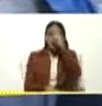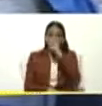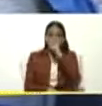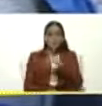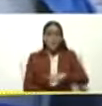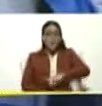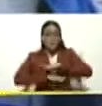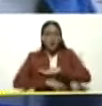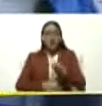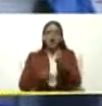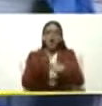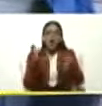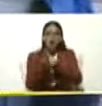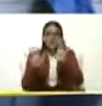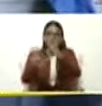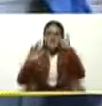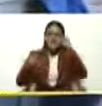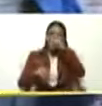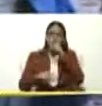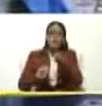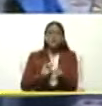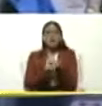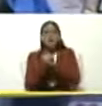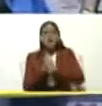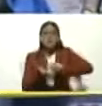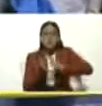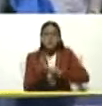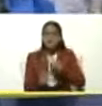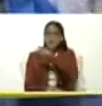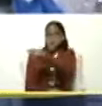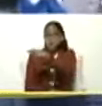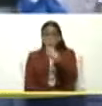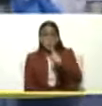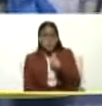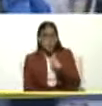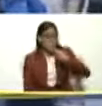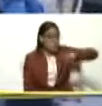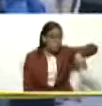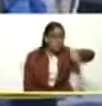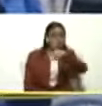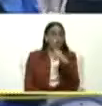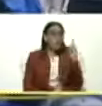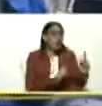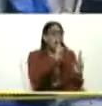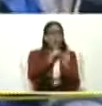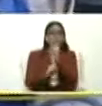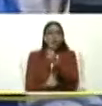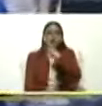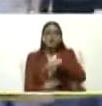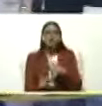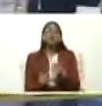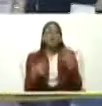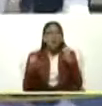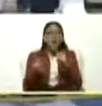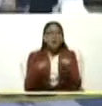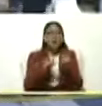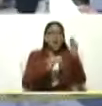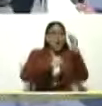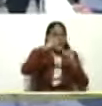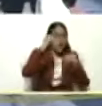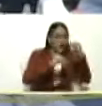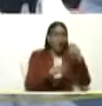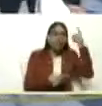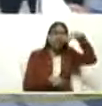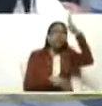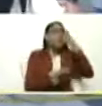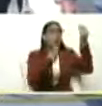verás que eres evolución. Entonces tú y yo y tú somos creación y